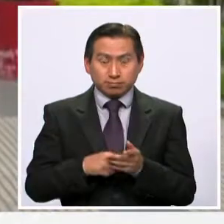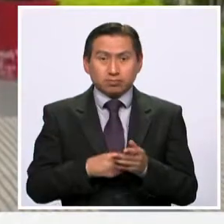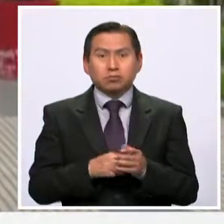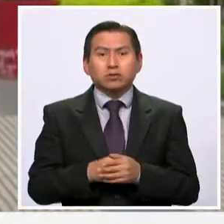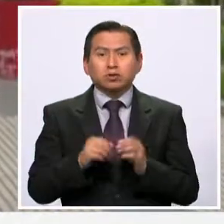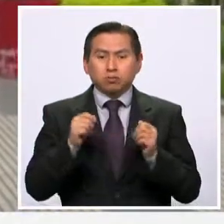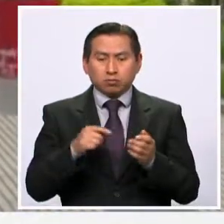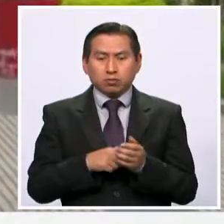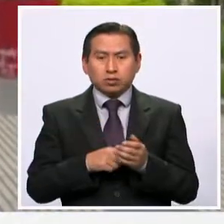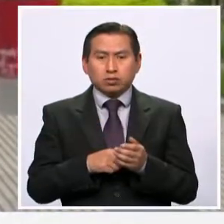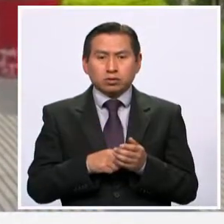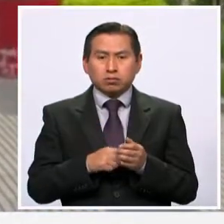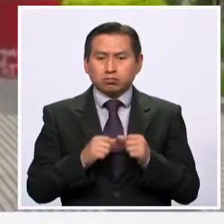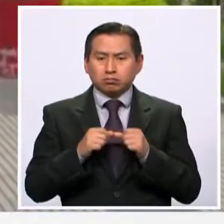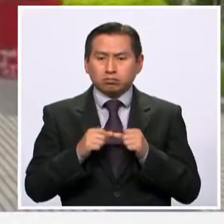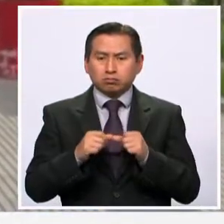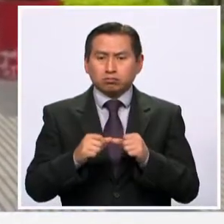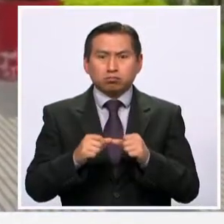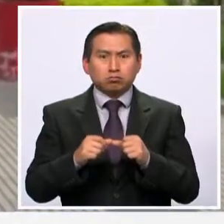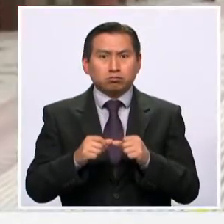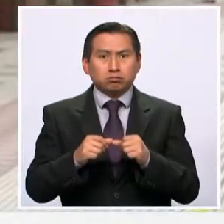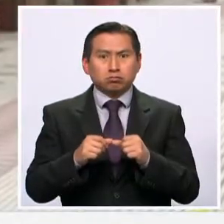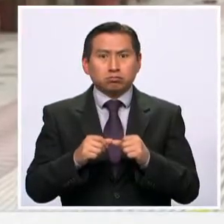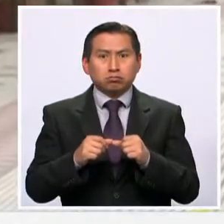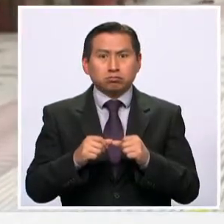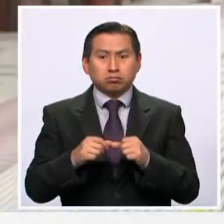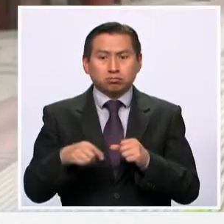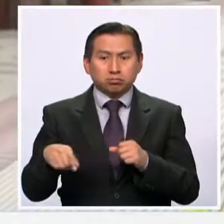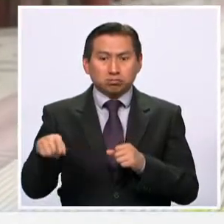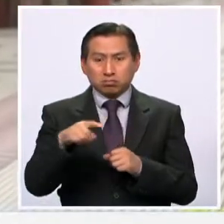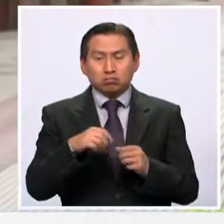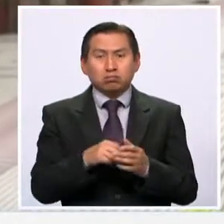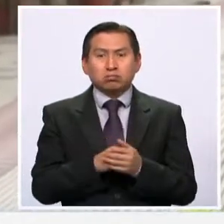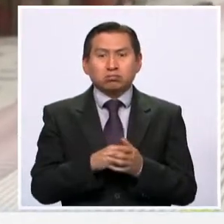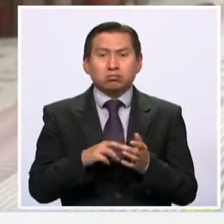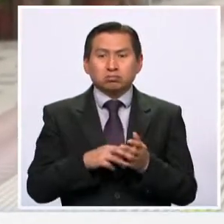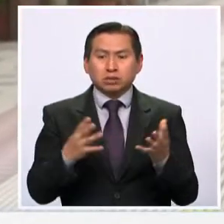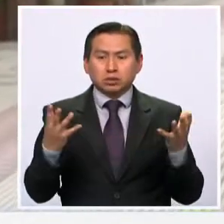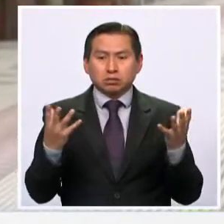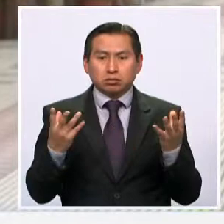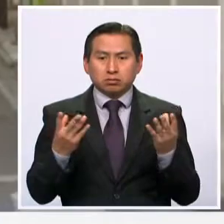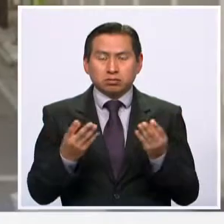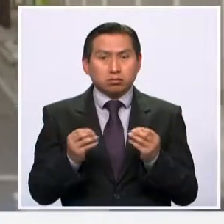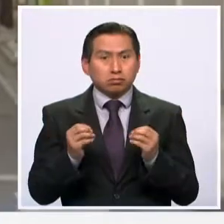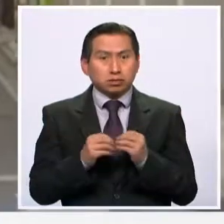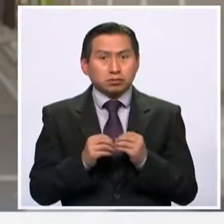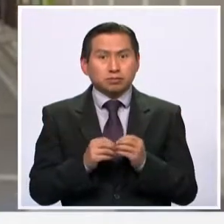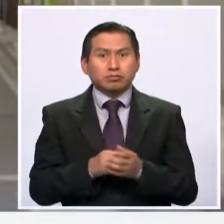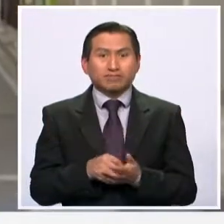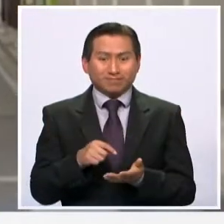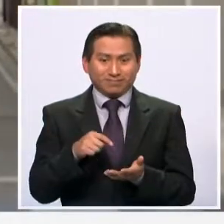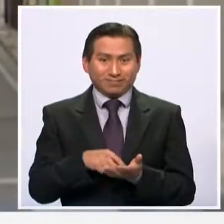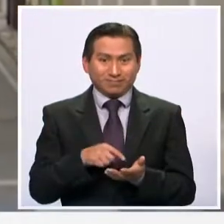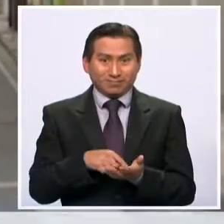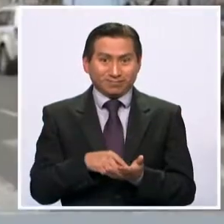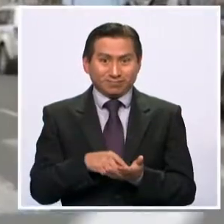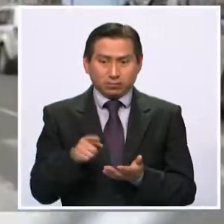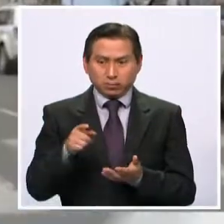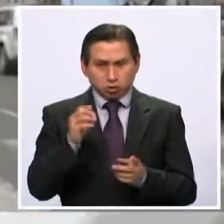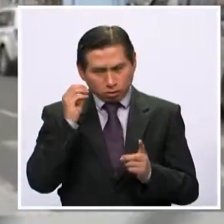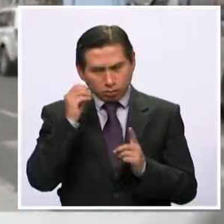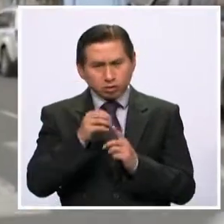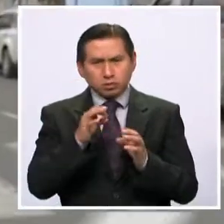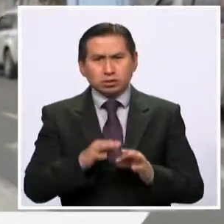vaya en una línea recta y más de enseguida que vaya bajando, porque ese es el